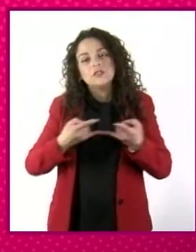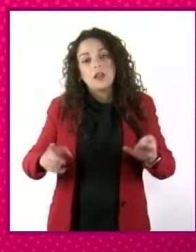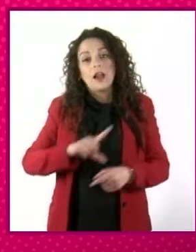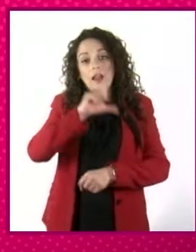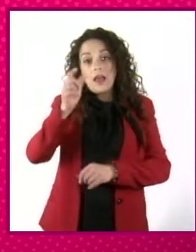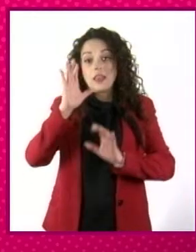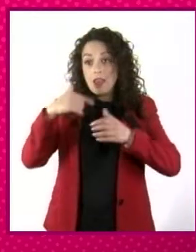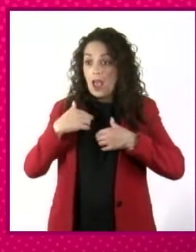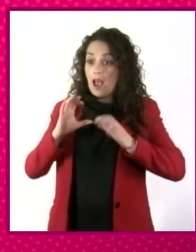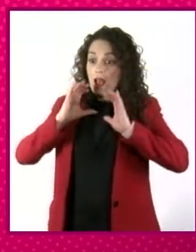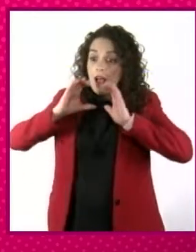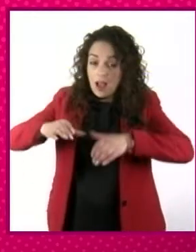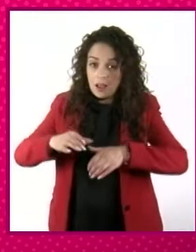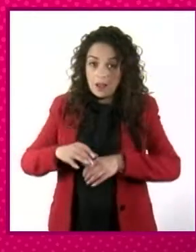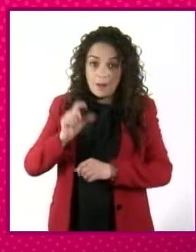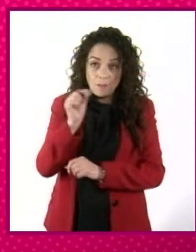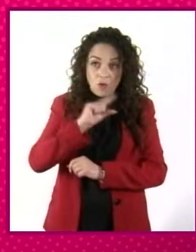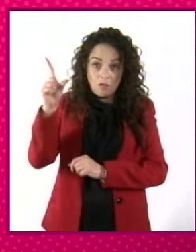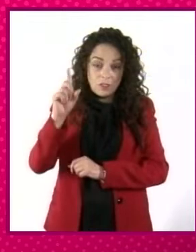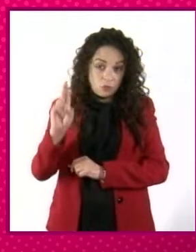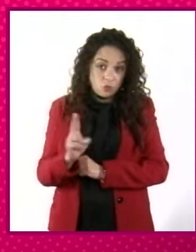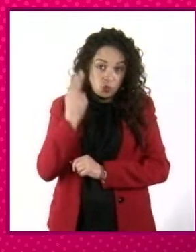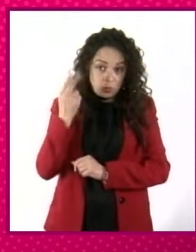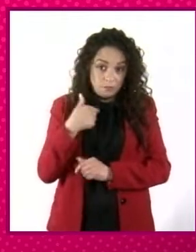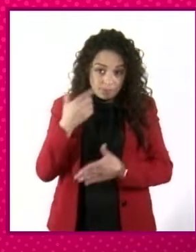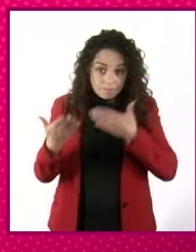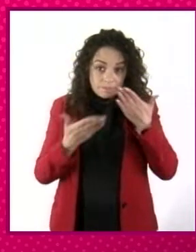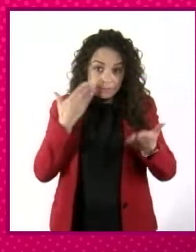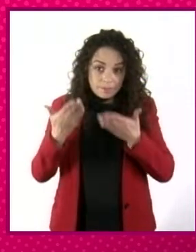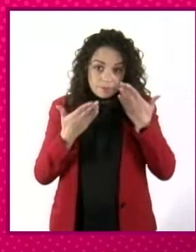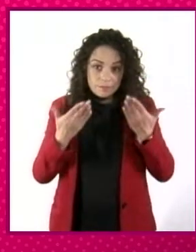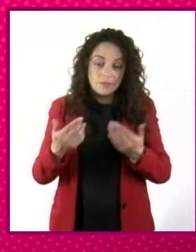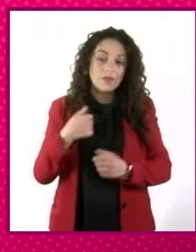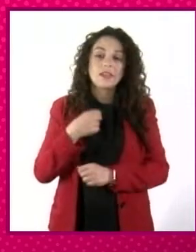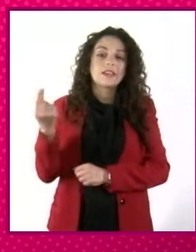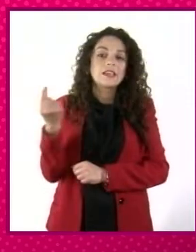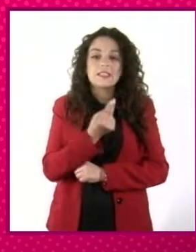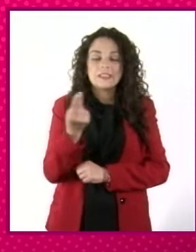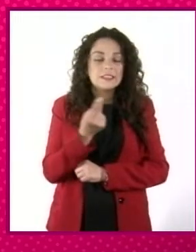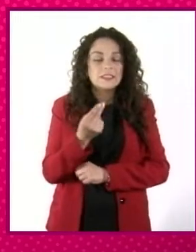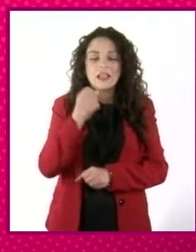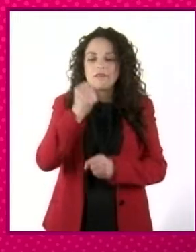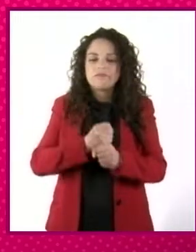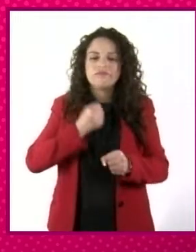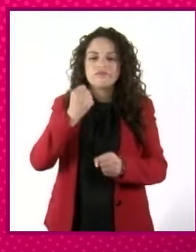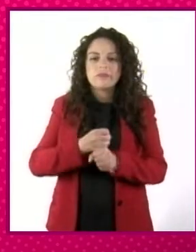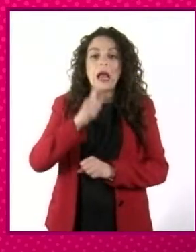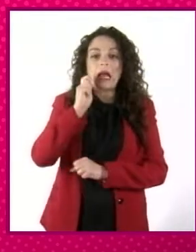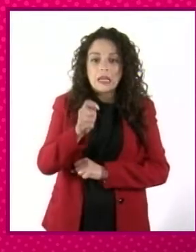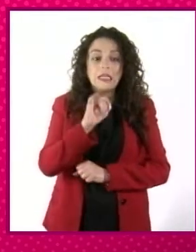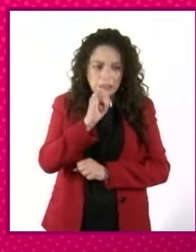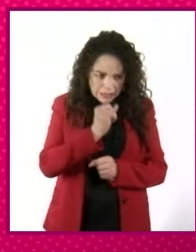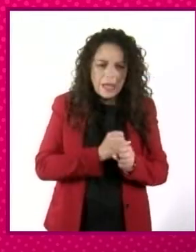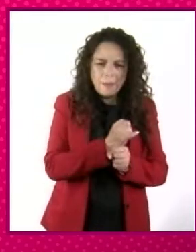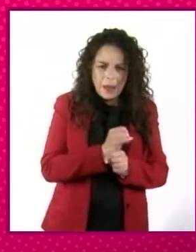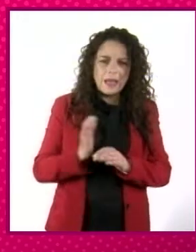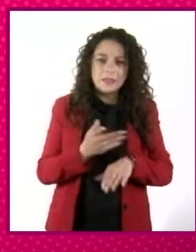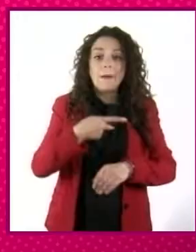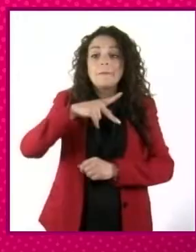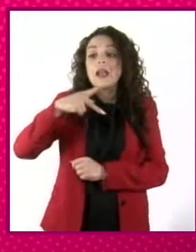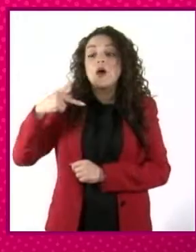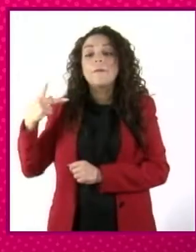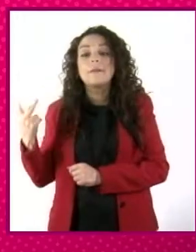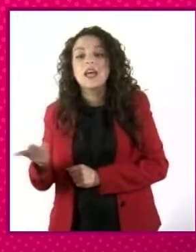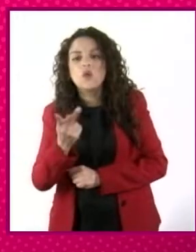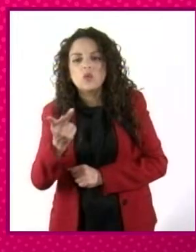la profesión, mucho era entrenarte en preguntar, investigar, sí, y a partir de las preguntas,